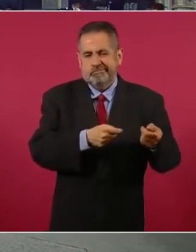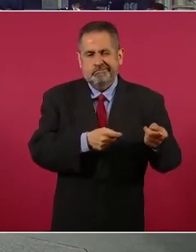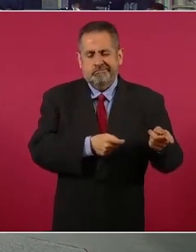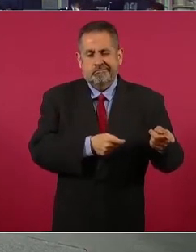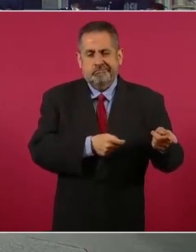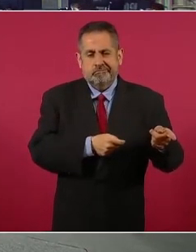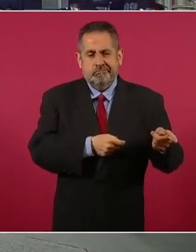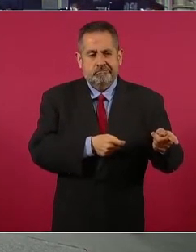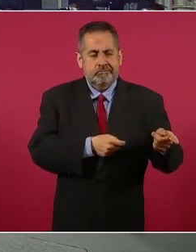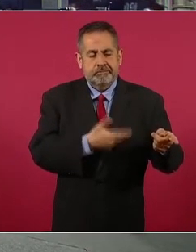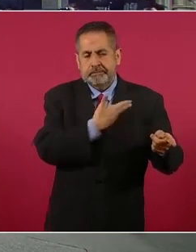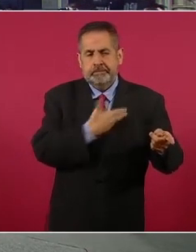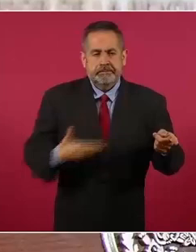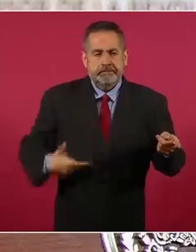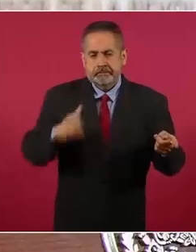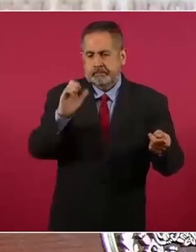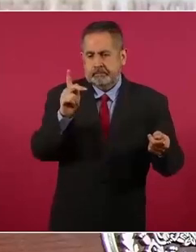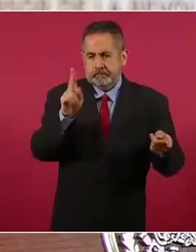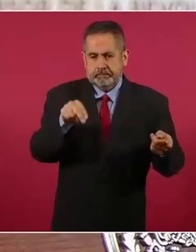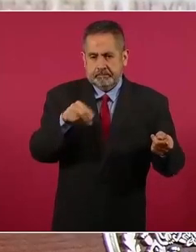al presidente Peña,